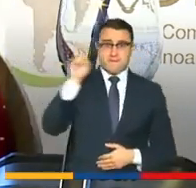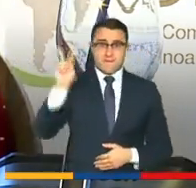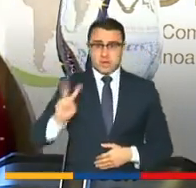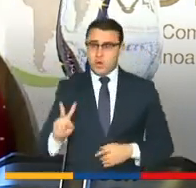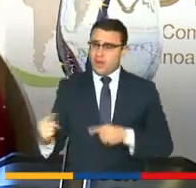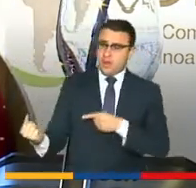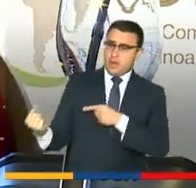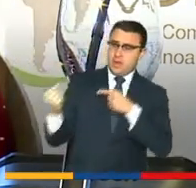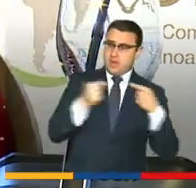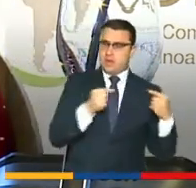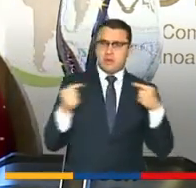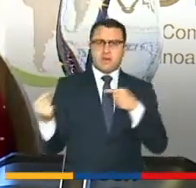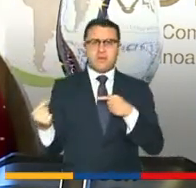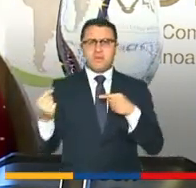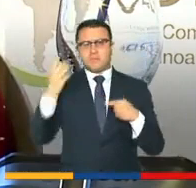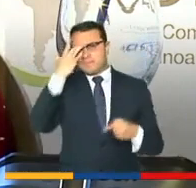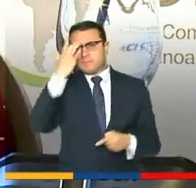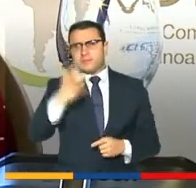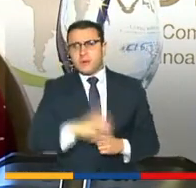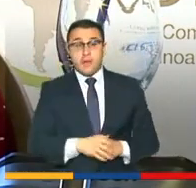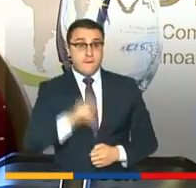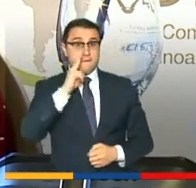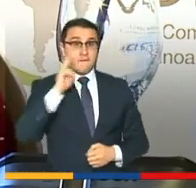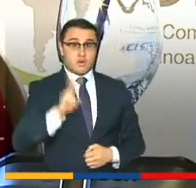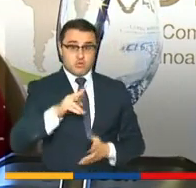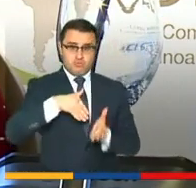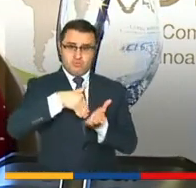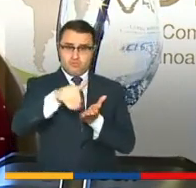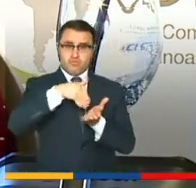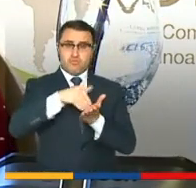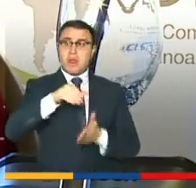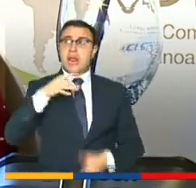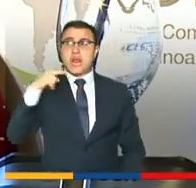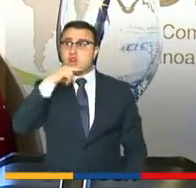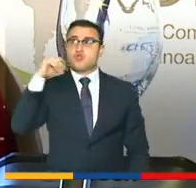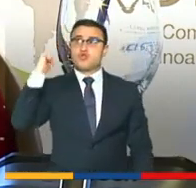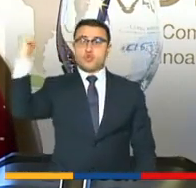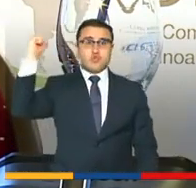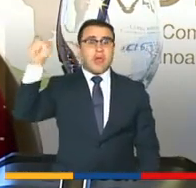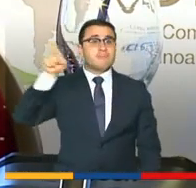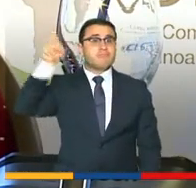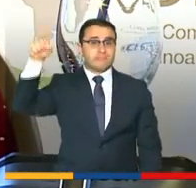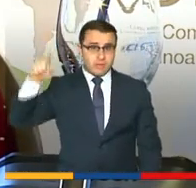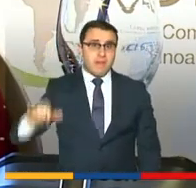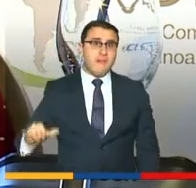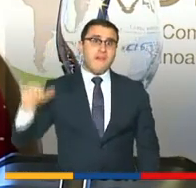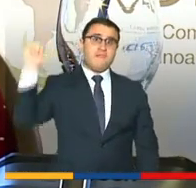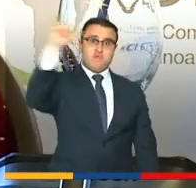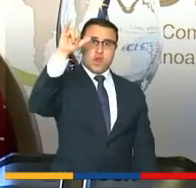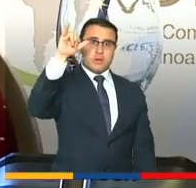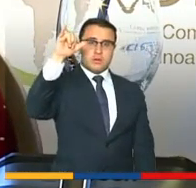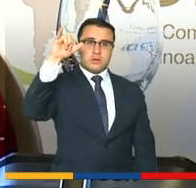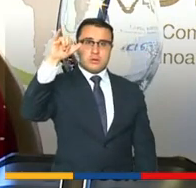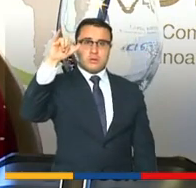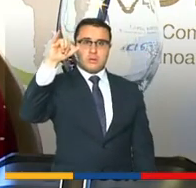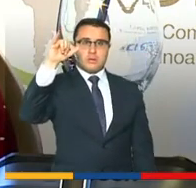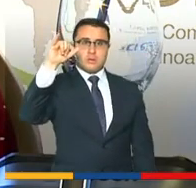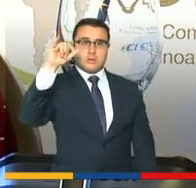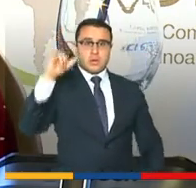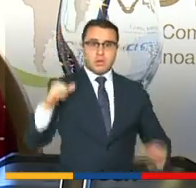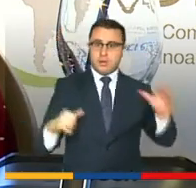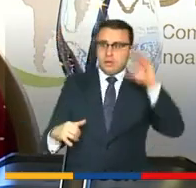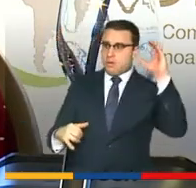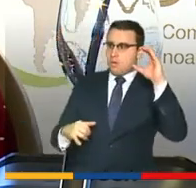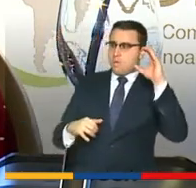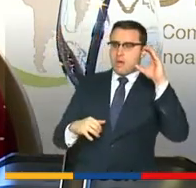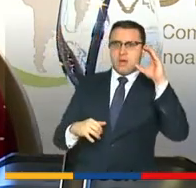venezolanos compraron aviones Chukov rusos. Y entonces la respuesta inmediata es que metieron a Colombia de no